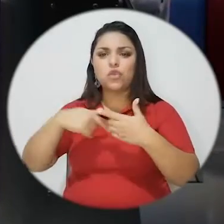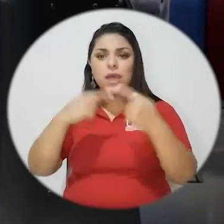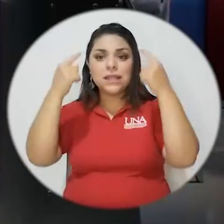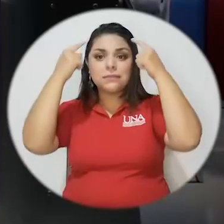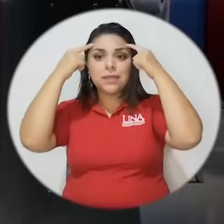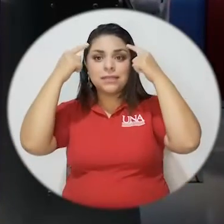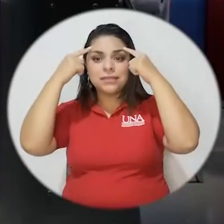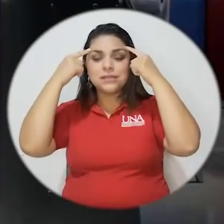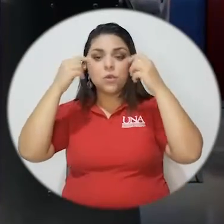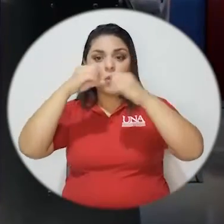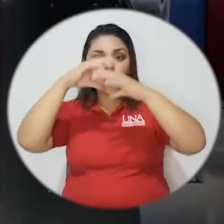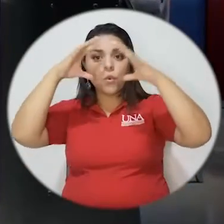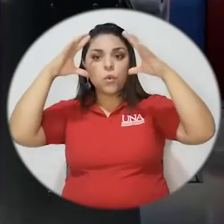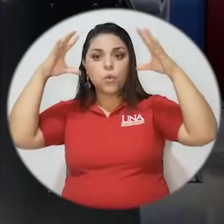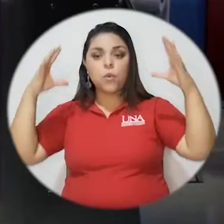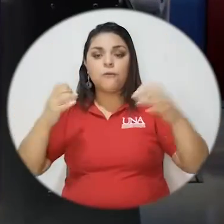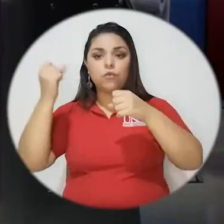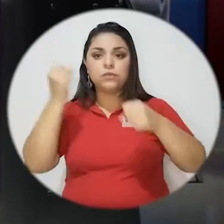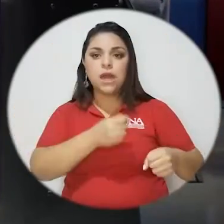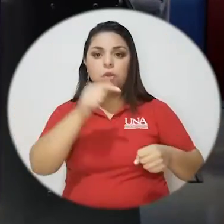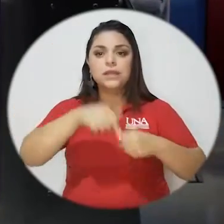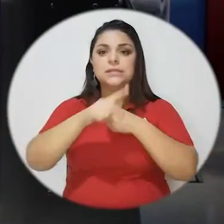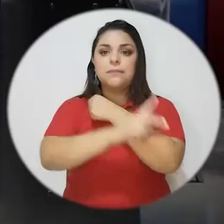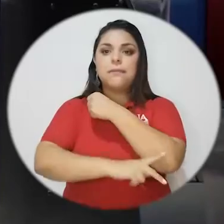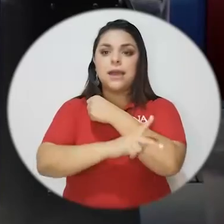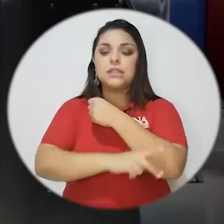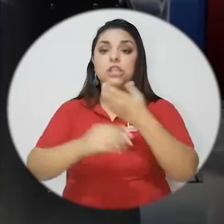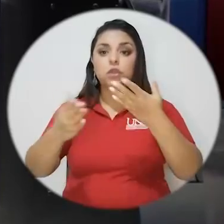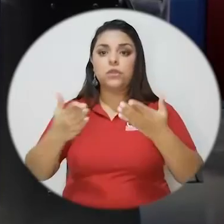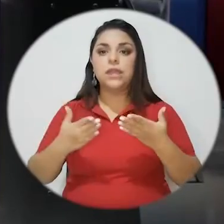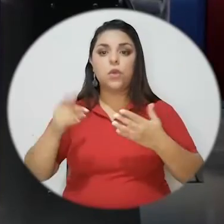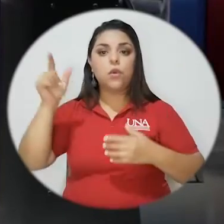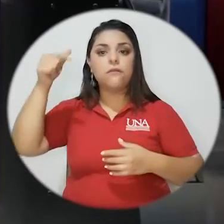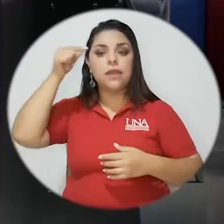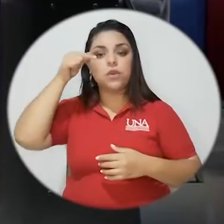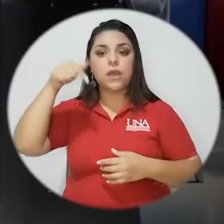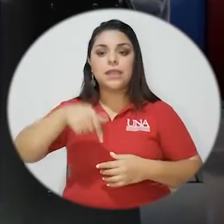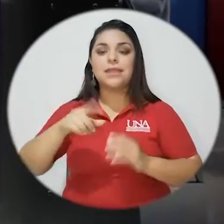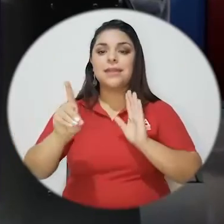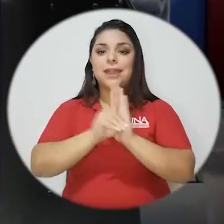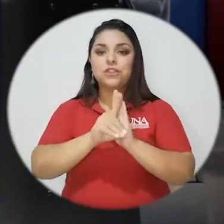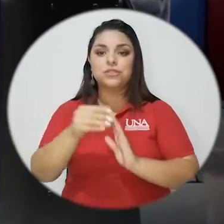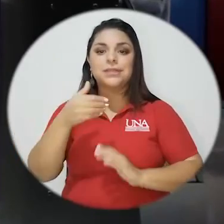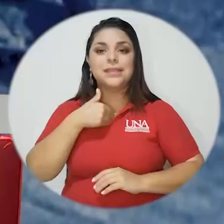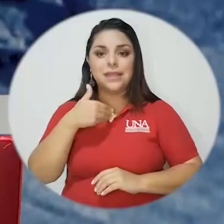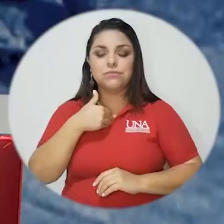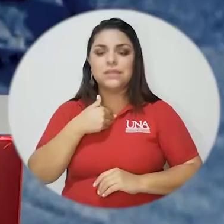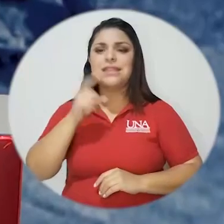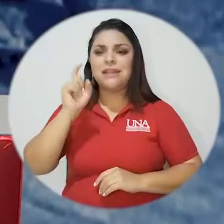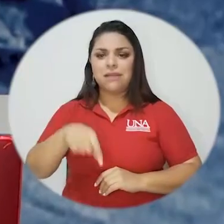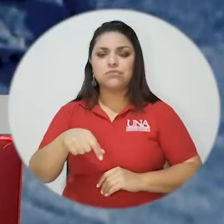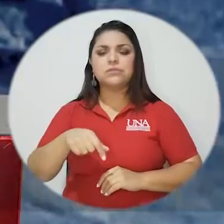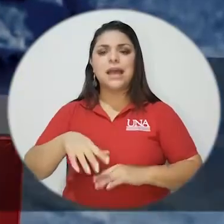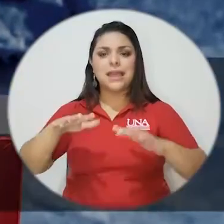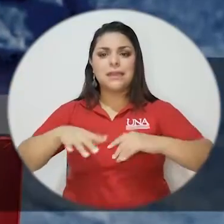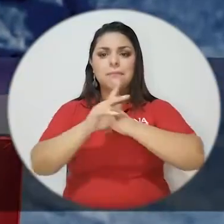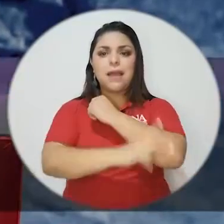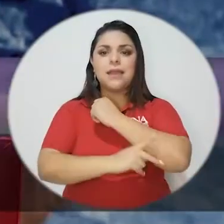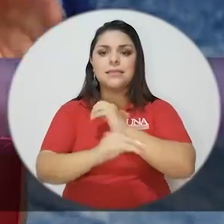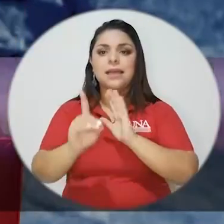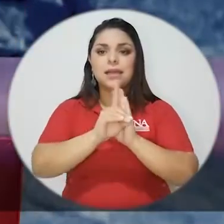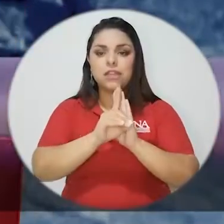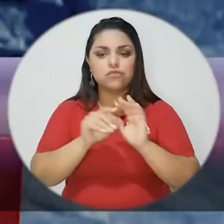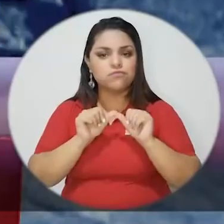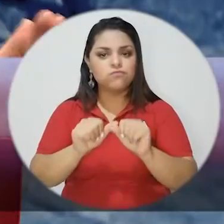mentes visionarias que fundaron este país, que desarrollaron este país y que nos dieron el Estado de Derecho que tenemos. Y tenemos no solo que defender ese Estado de Derecho,